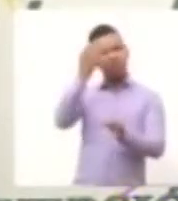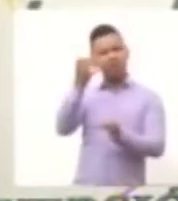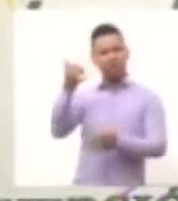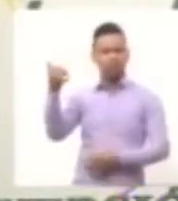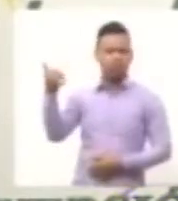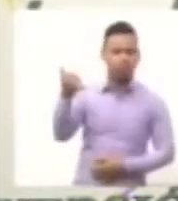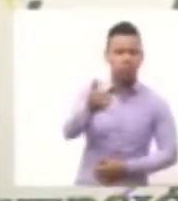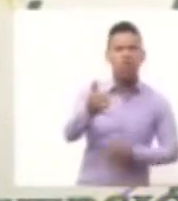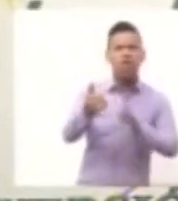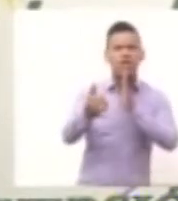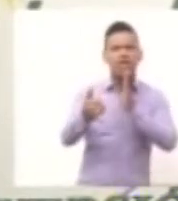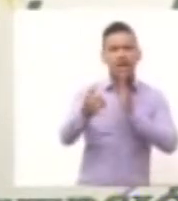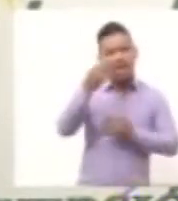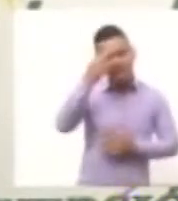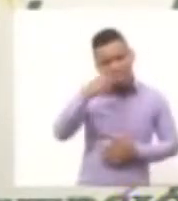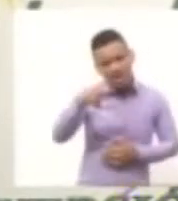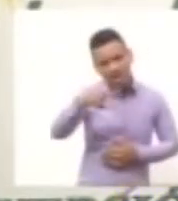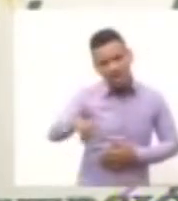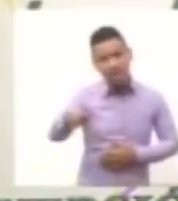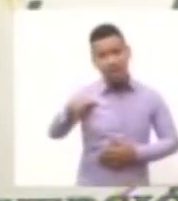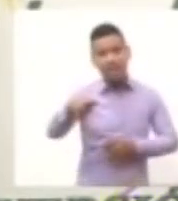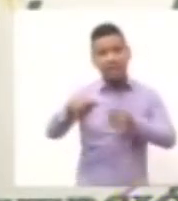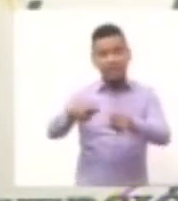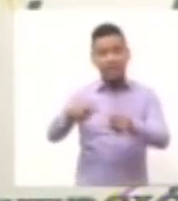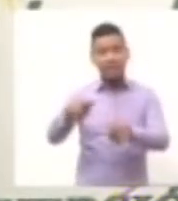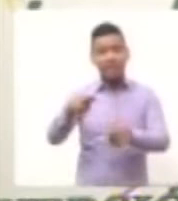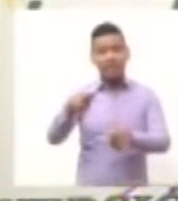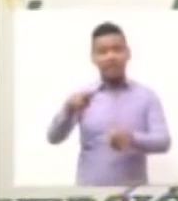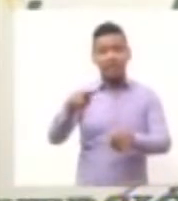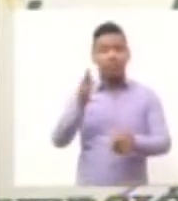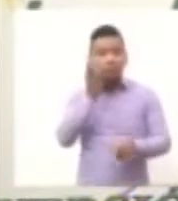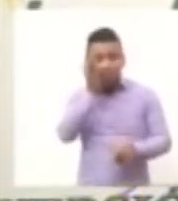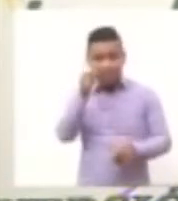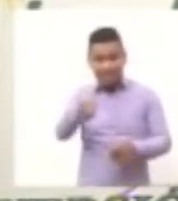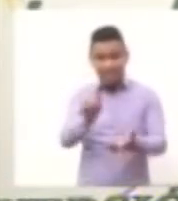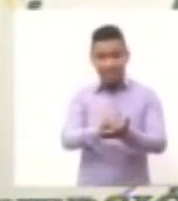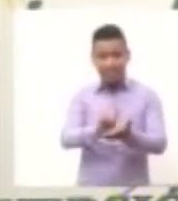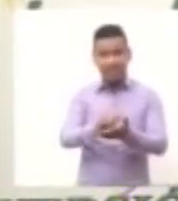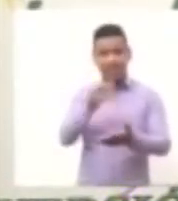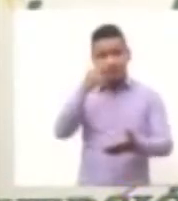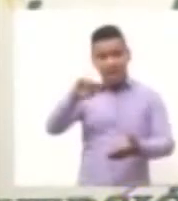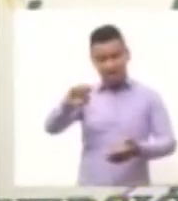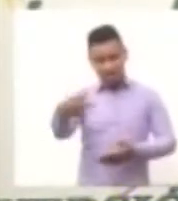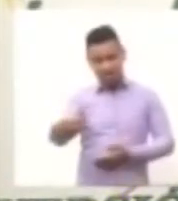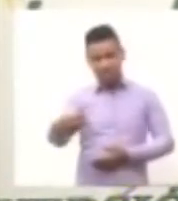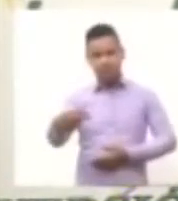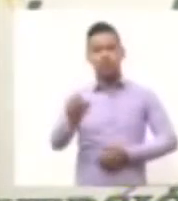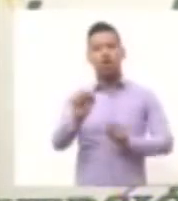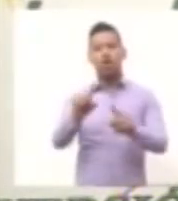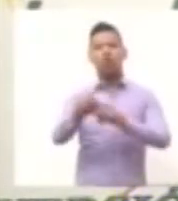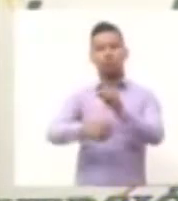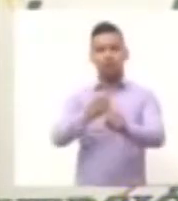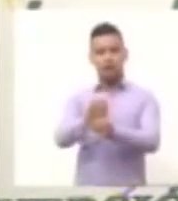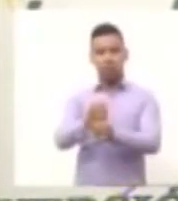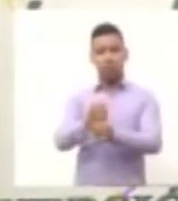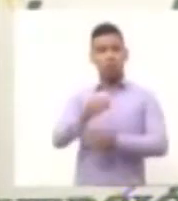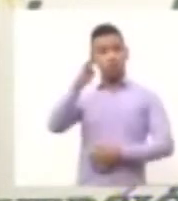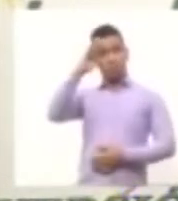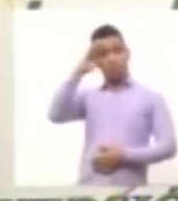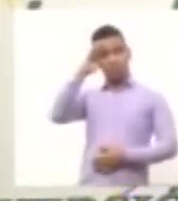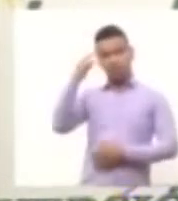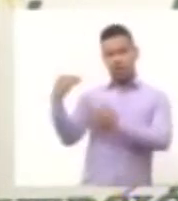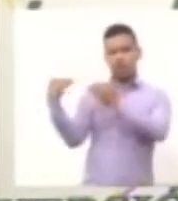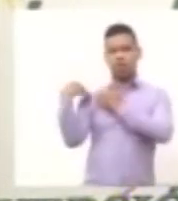sexualmente de su hijastra, una menor de 14 años. Los capturados fueron dejados a disposición de las autoridades competentes, quienes serán las encargadas